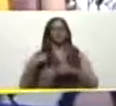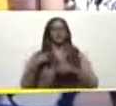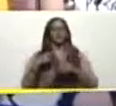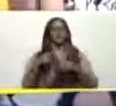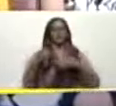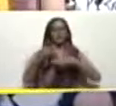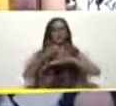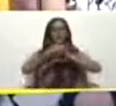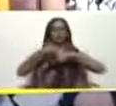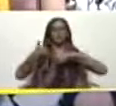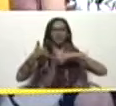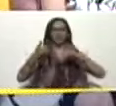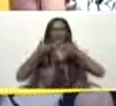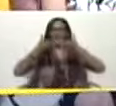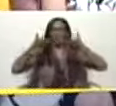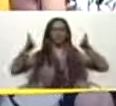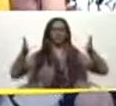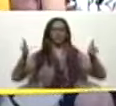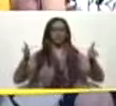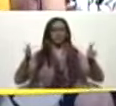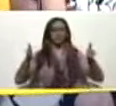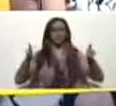horizonte abierto para los pueblos.